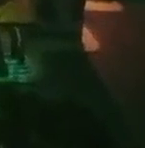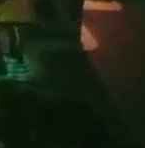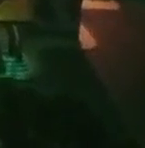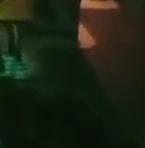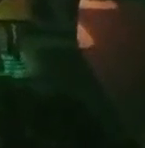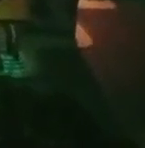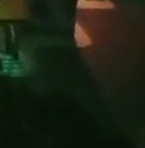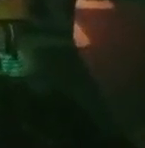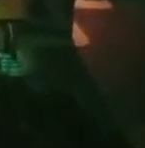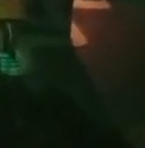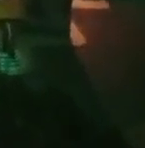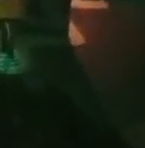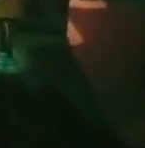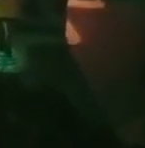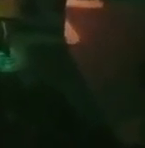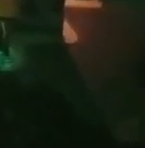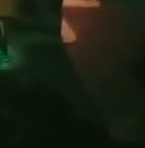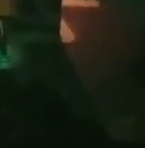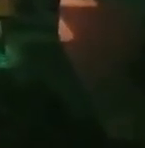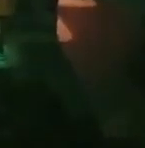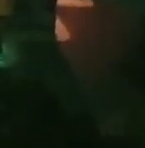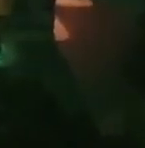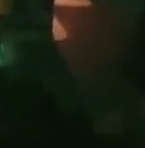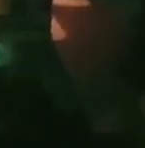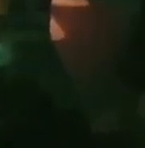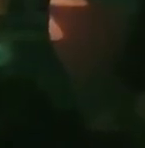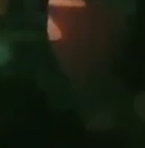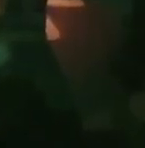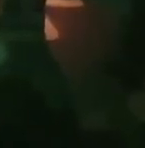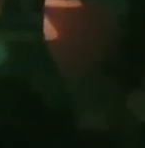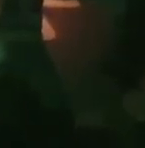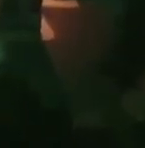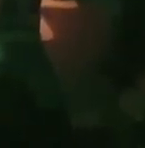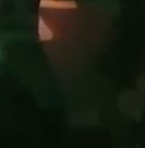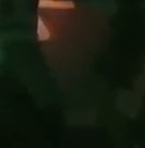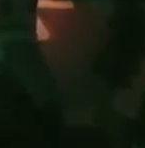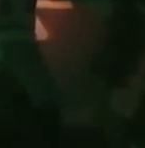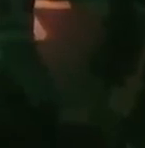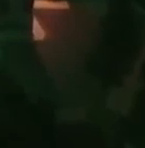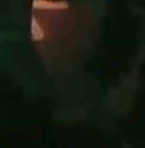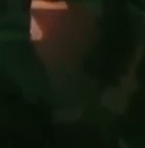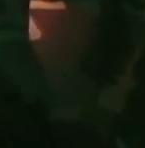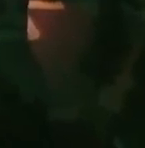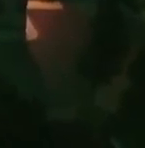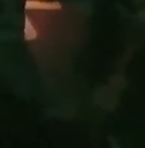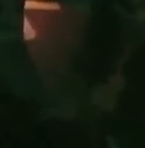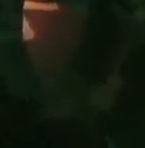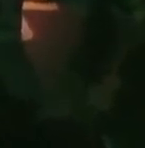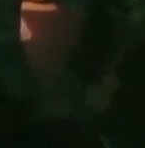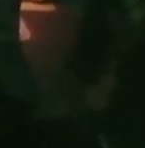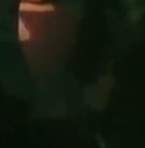tan importante para ratificar nuestros lazos de hermandad entre los pueblos que luchan por la justicia y la verdad.